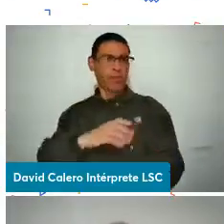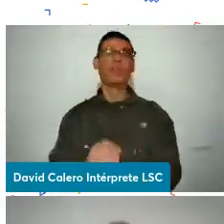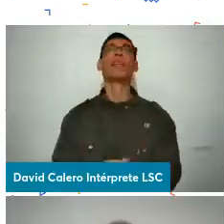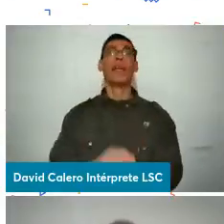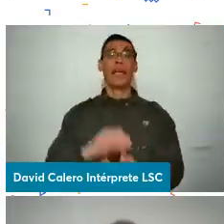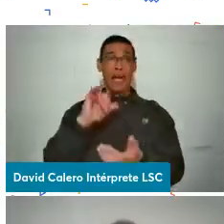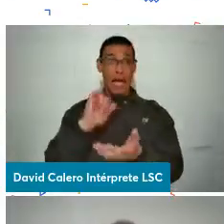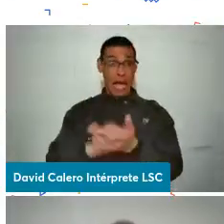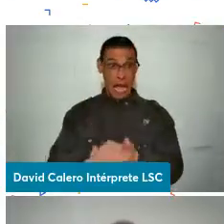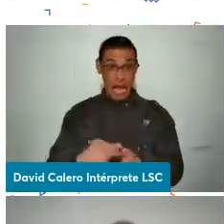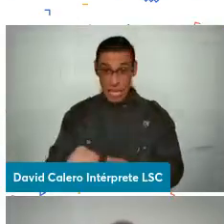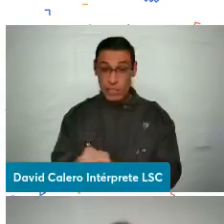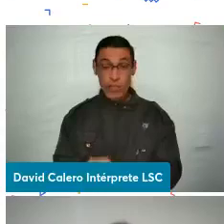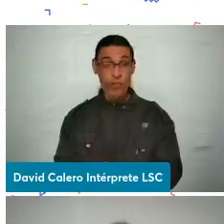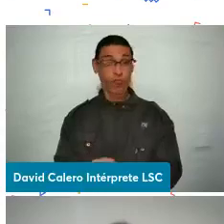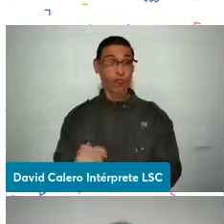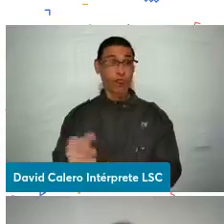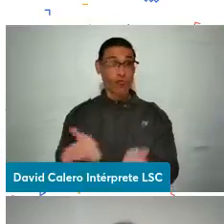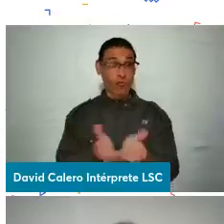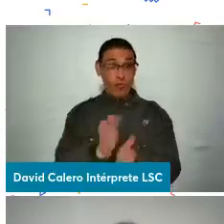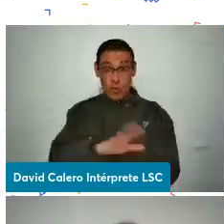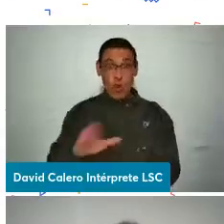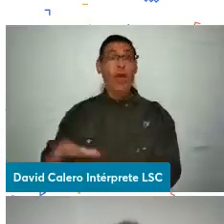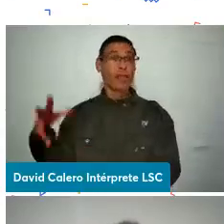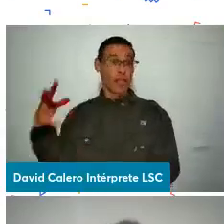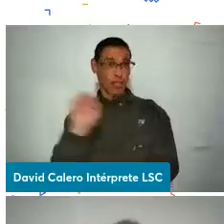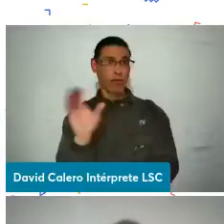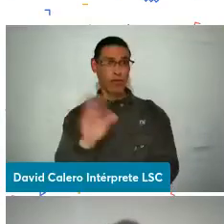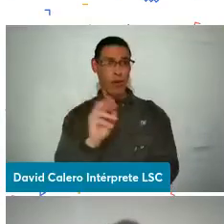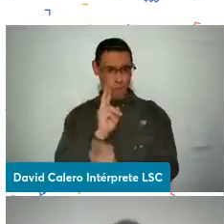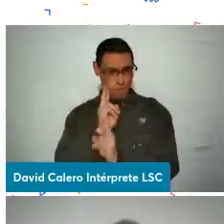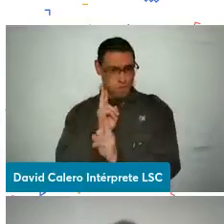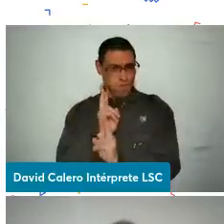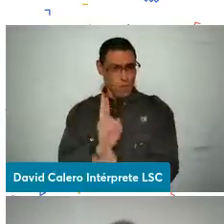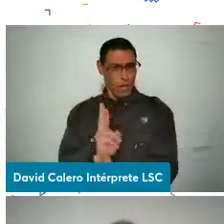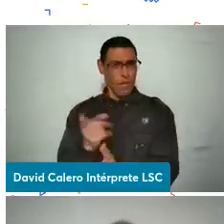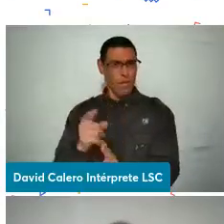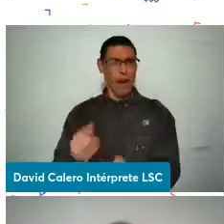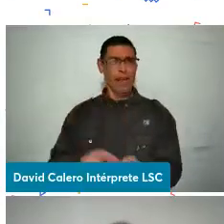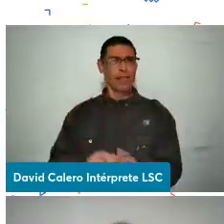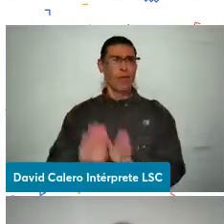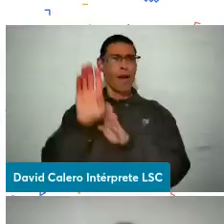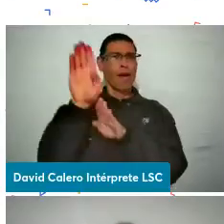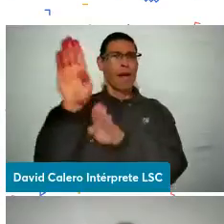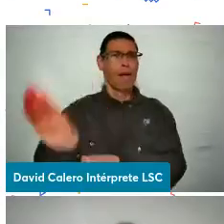los reconocen como unos embajadores STEM, ¿listo? Y